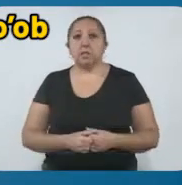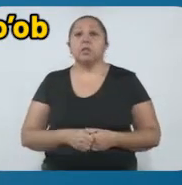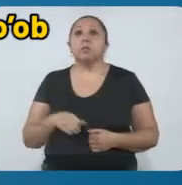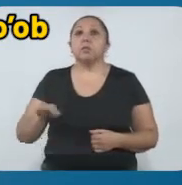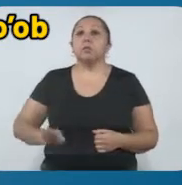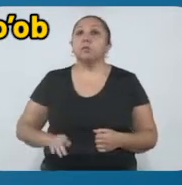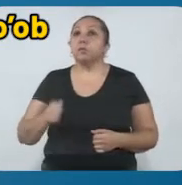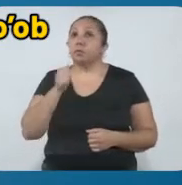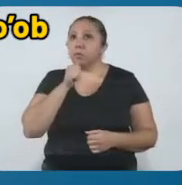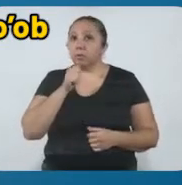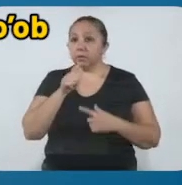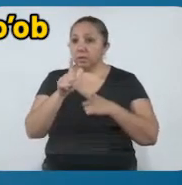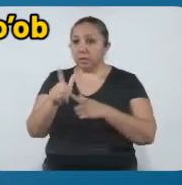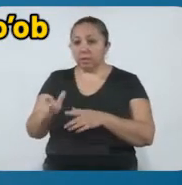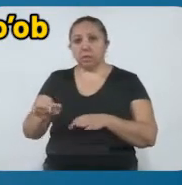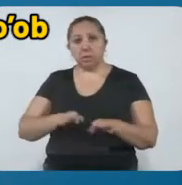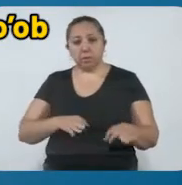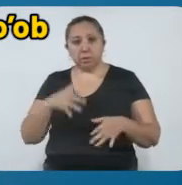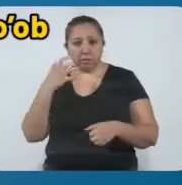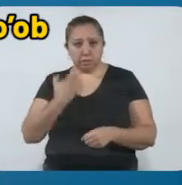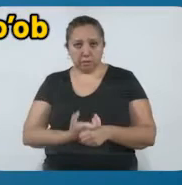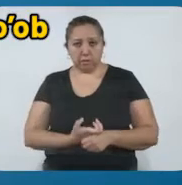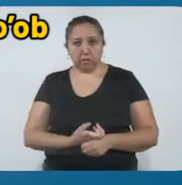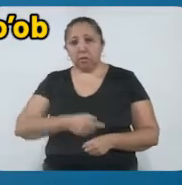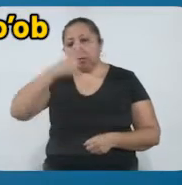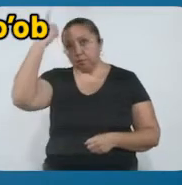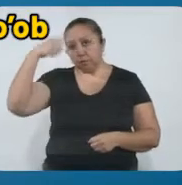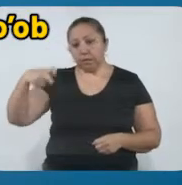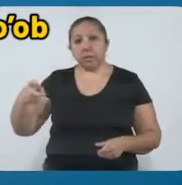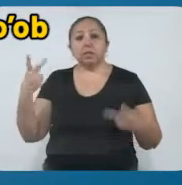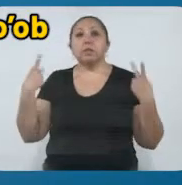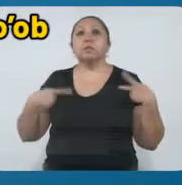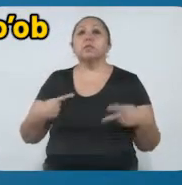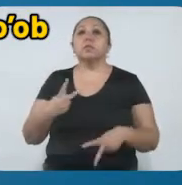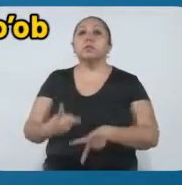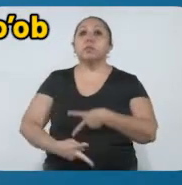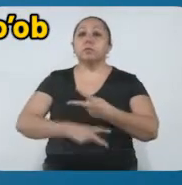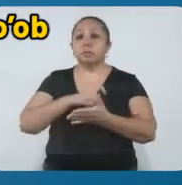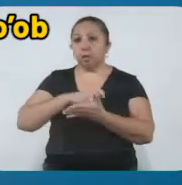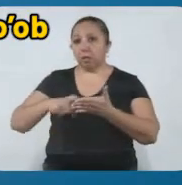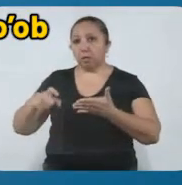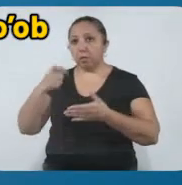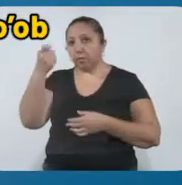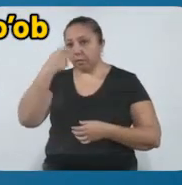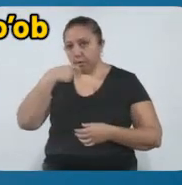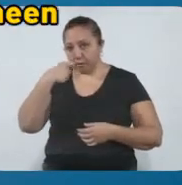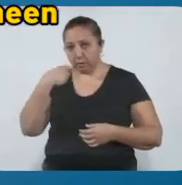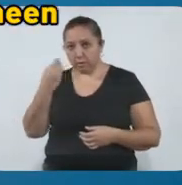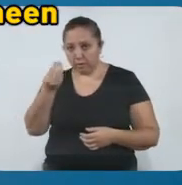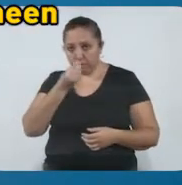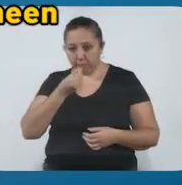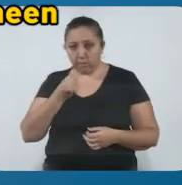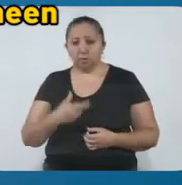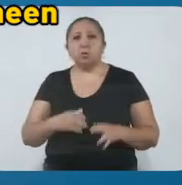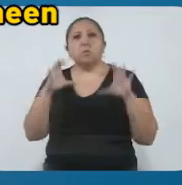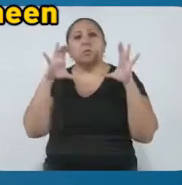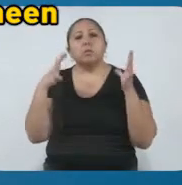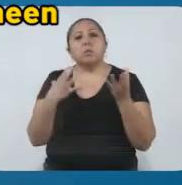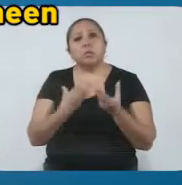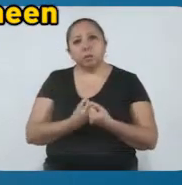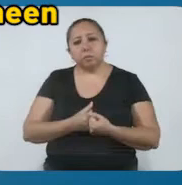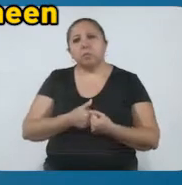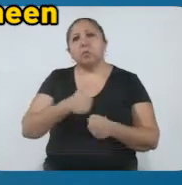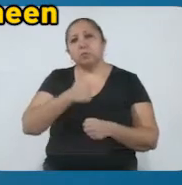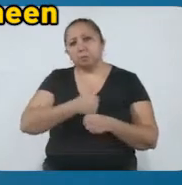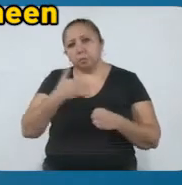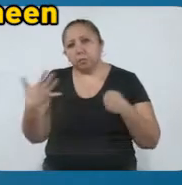giros aún continúan funcionando en el estado y para aquellas personas que acuden a comprar medicinas y alimentos. Cuidemos a los adultos